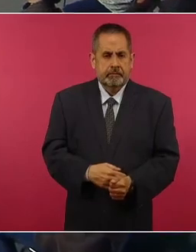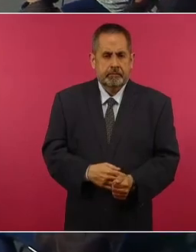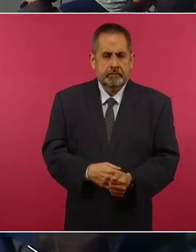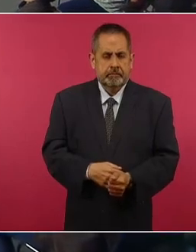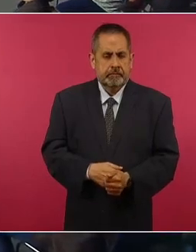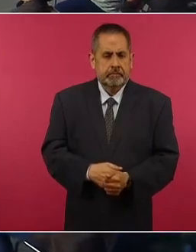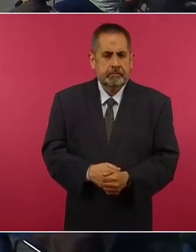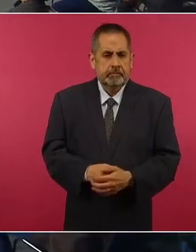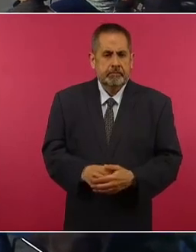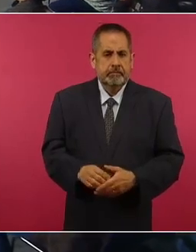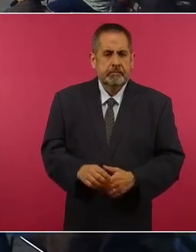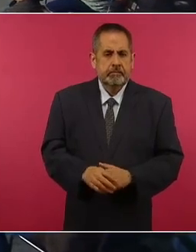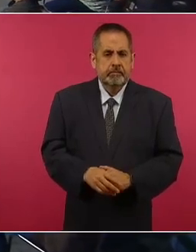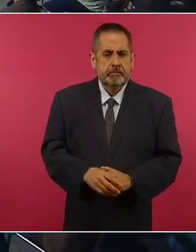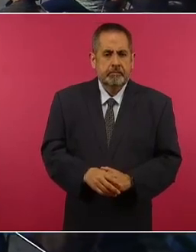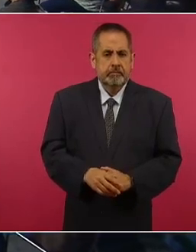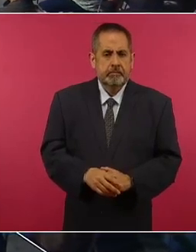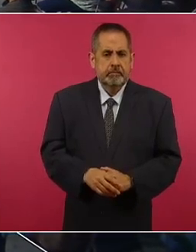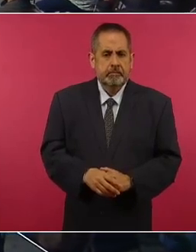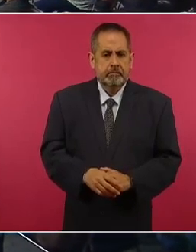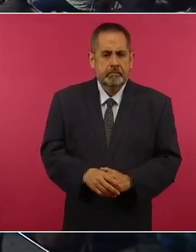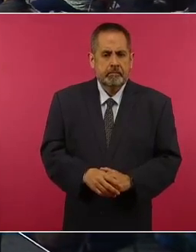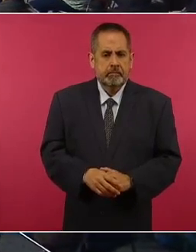Ah, pues